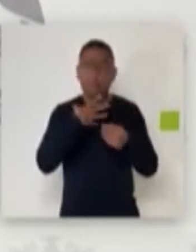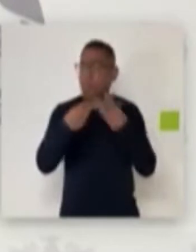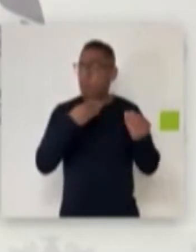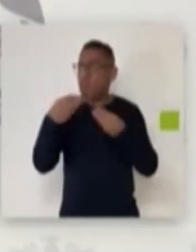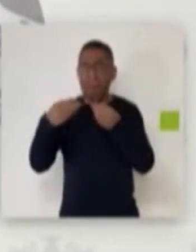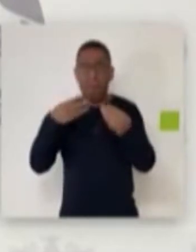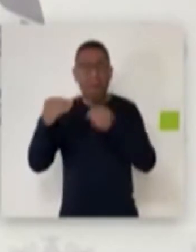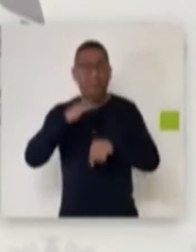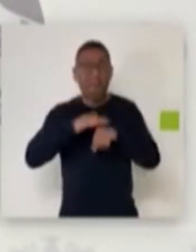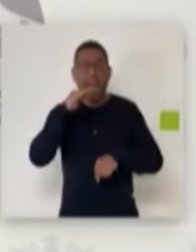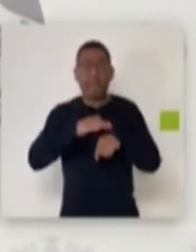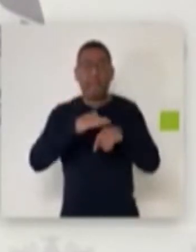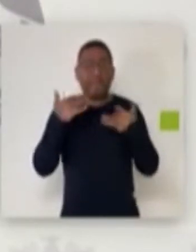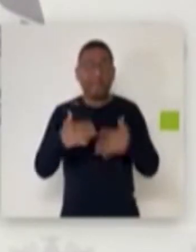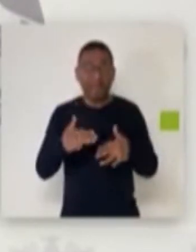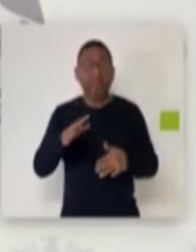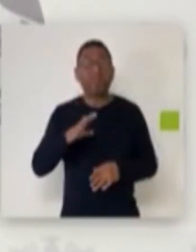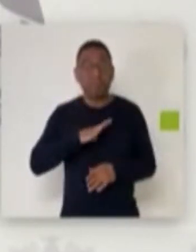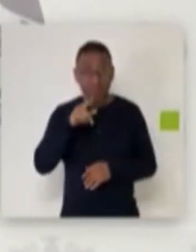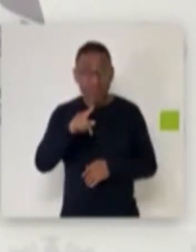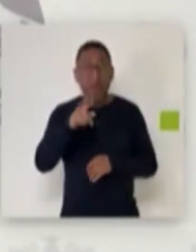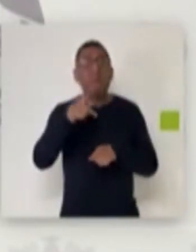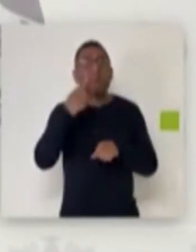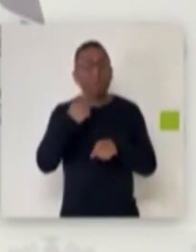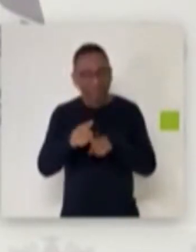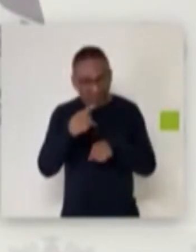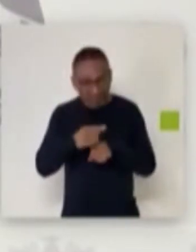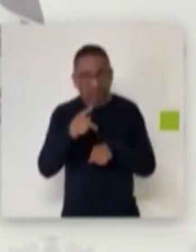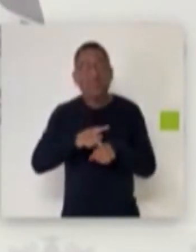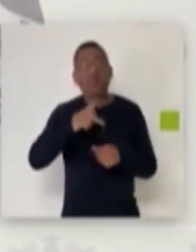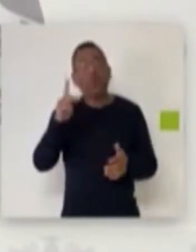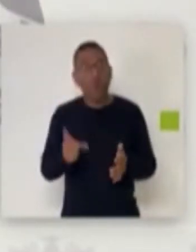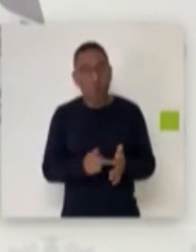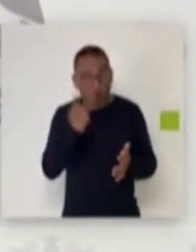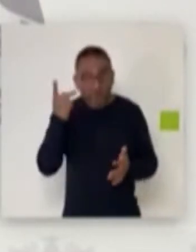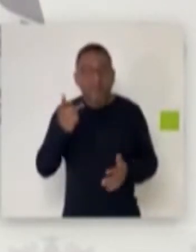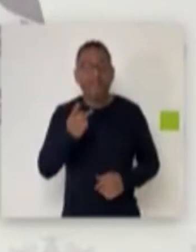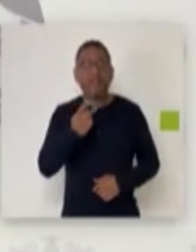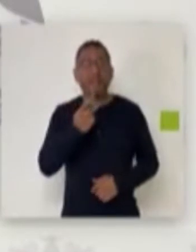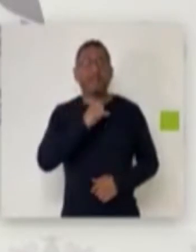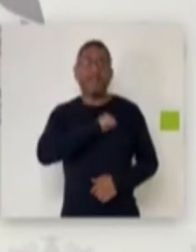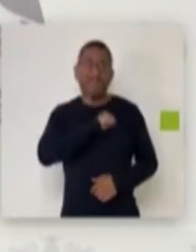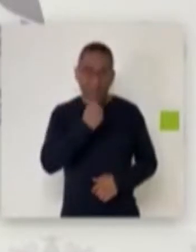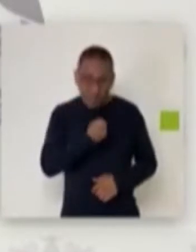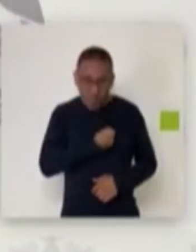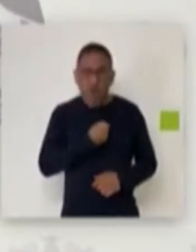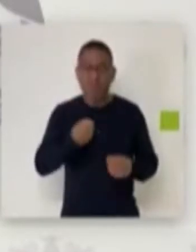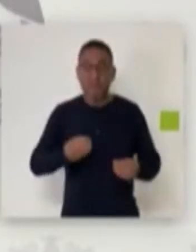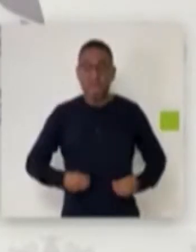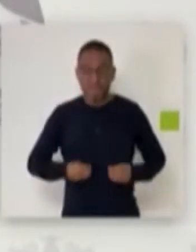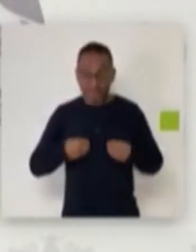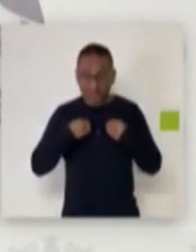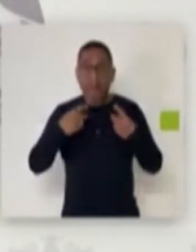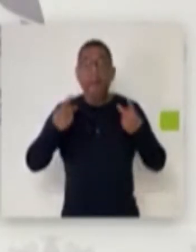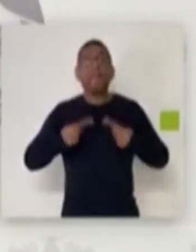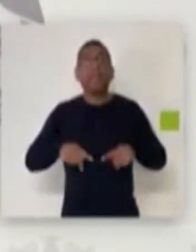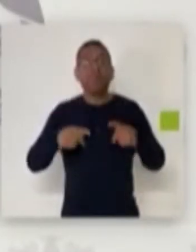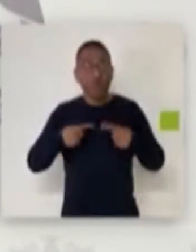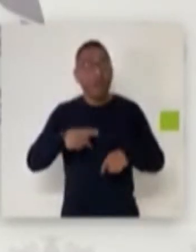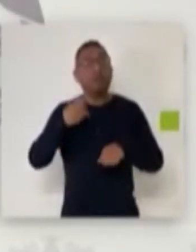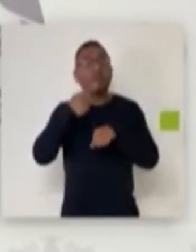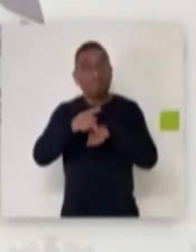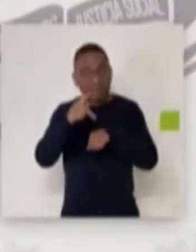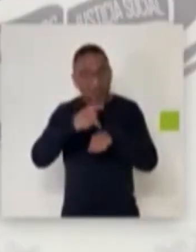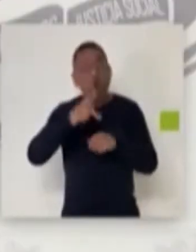transmiten los contagios y que ponen en riesgo nuevamente la salud y la vida de las